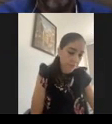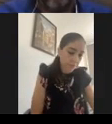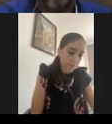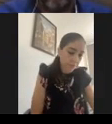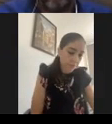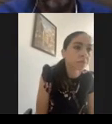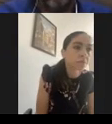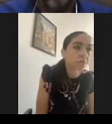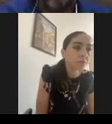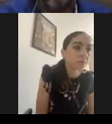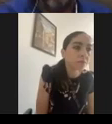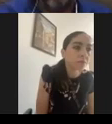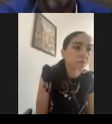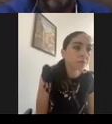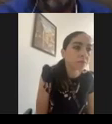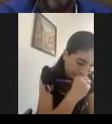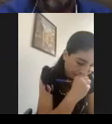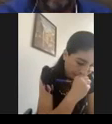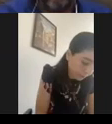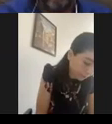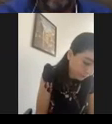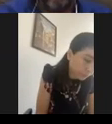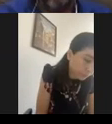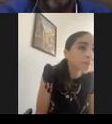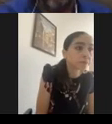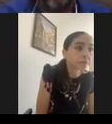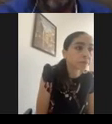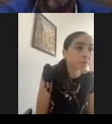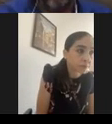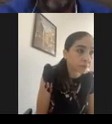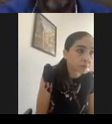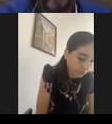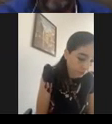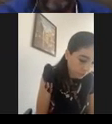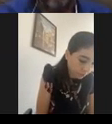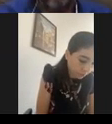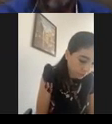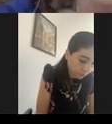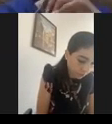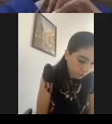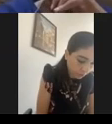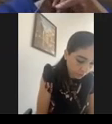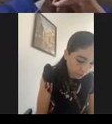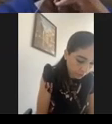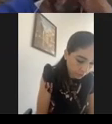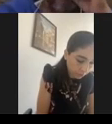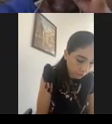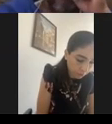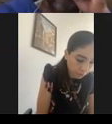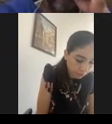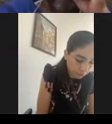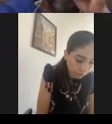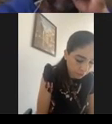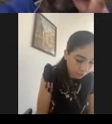permite que cualquier vival, y me incluyo, podamos dar vuelta a la primera que se